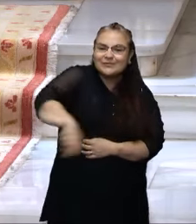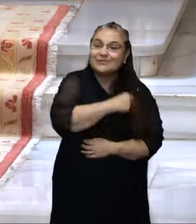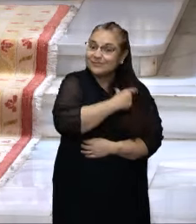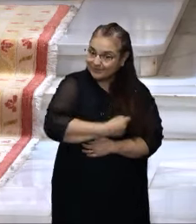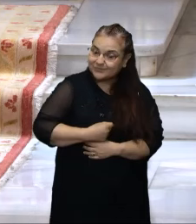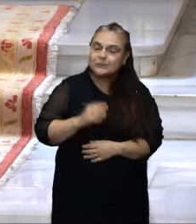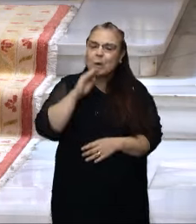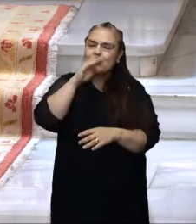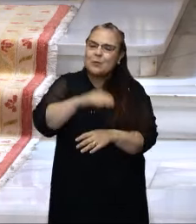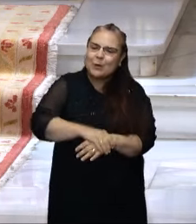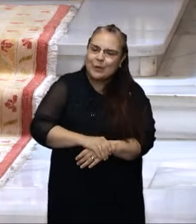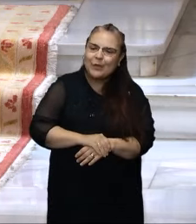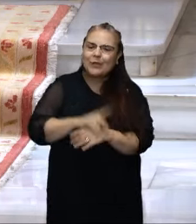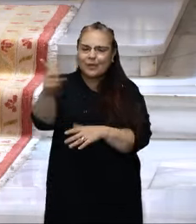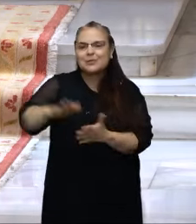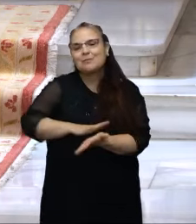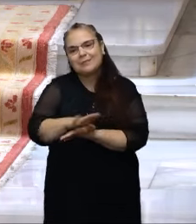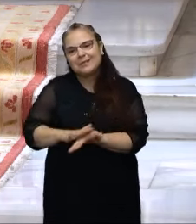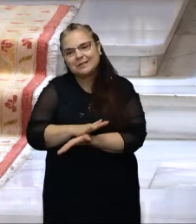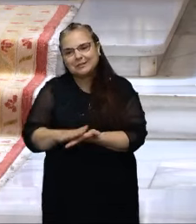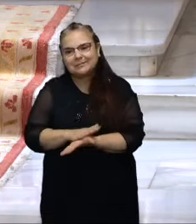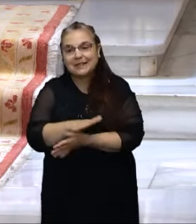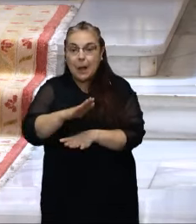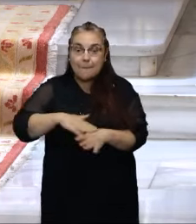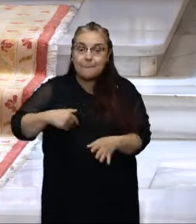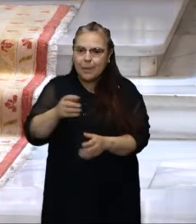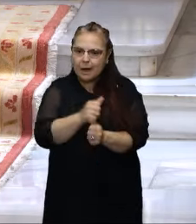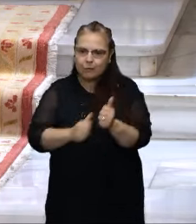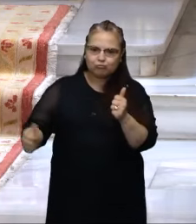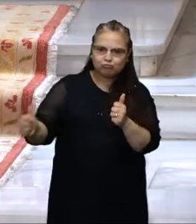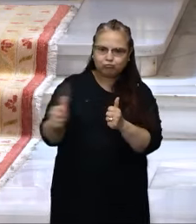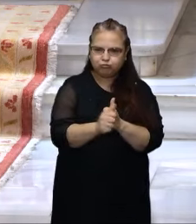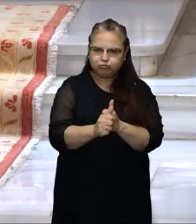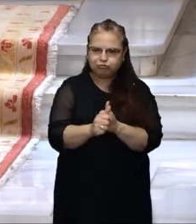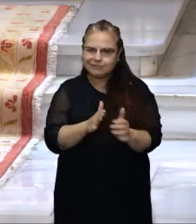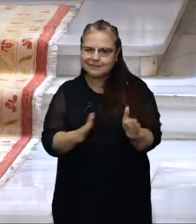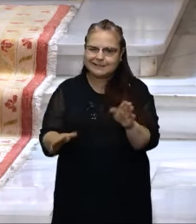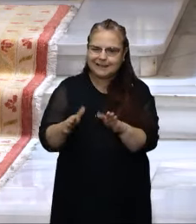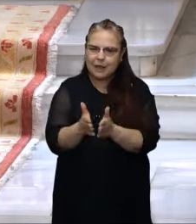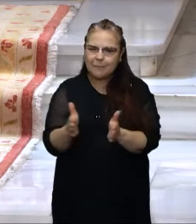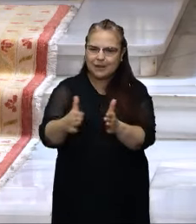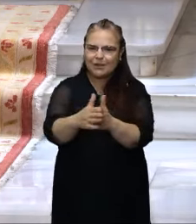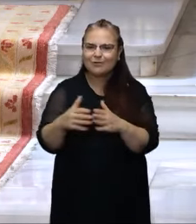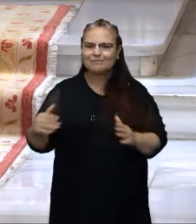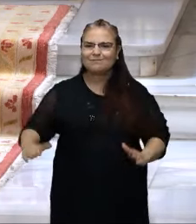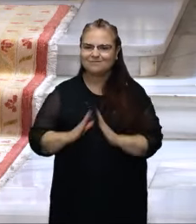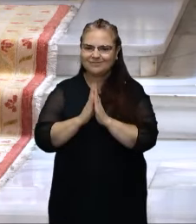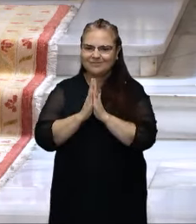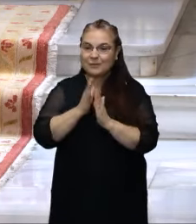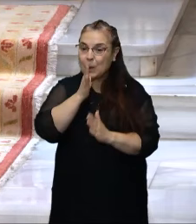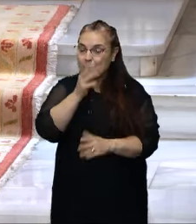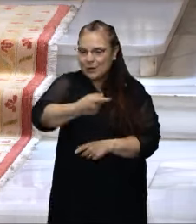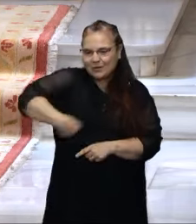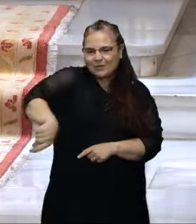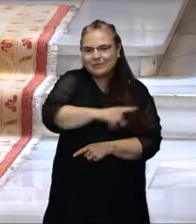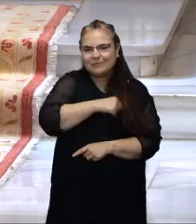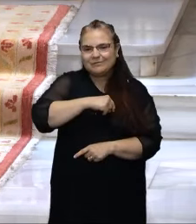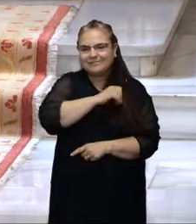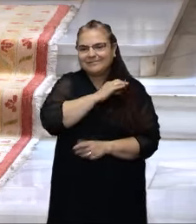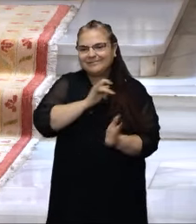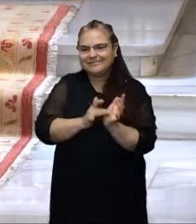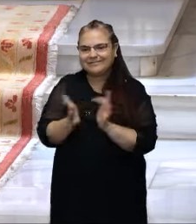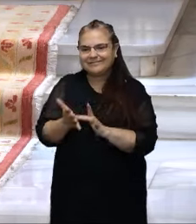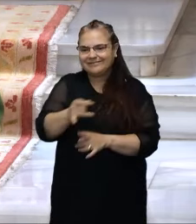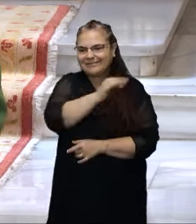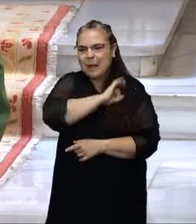en la obediencia a tu palabra, para que adelantemos en el camino de la santidad. Por Jesucristo nuestro